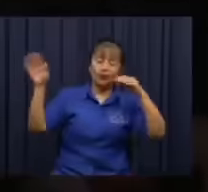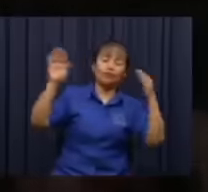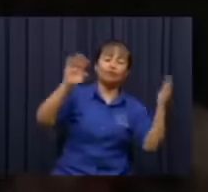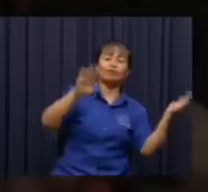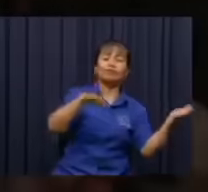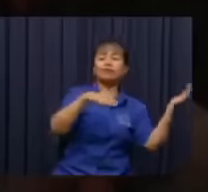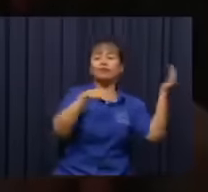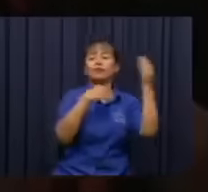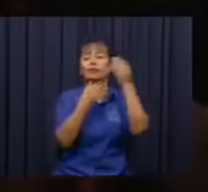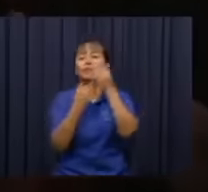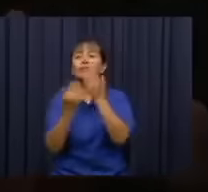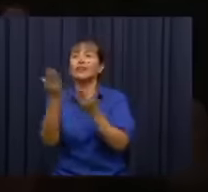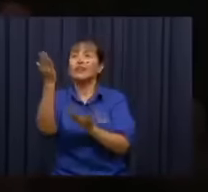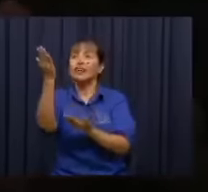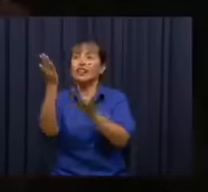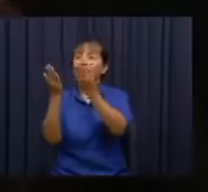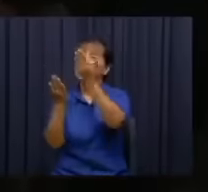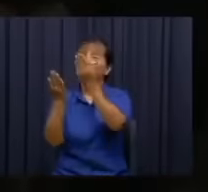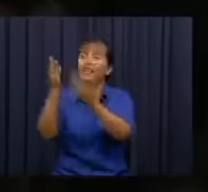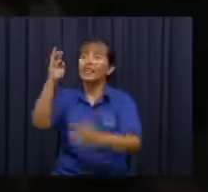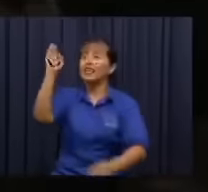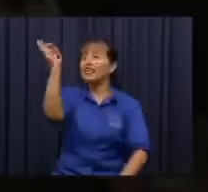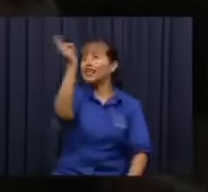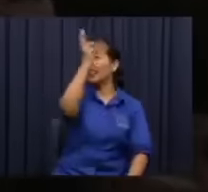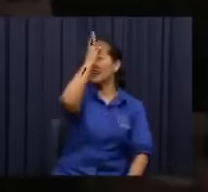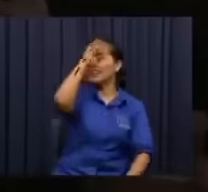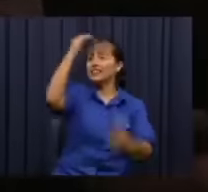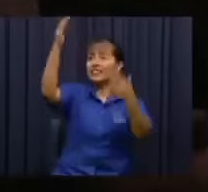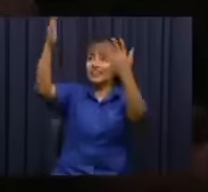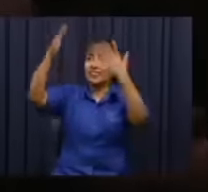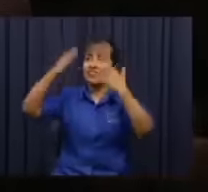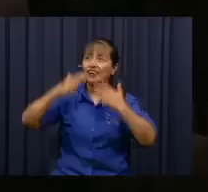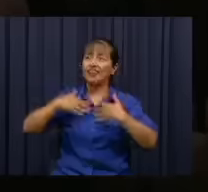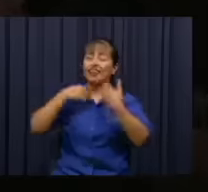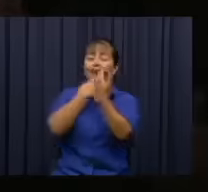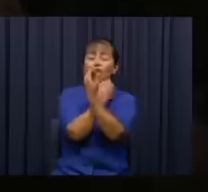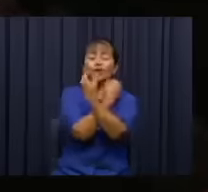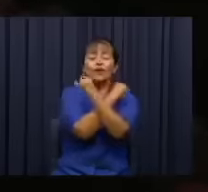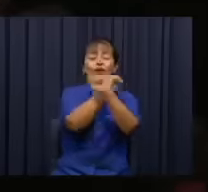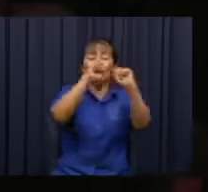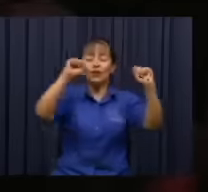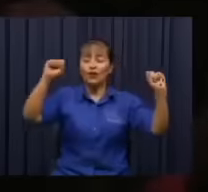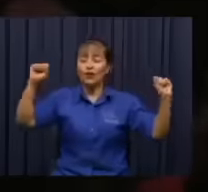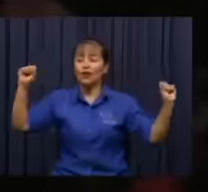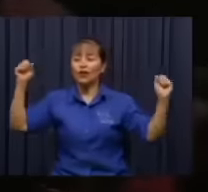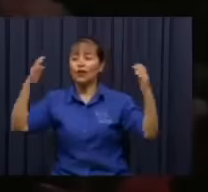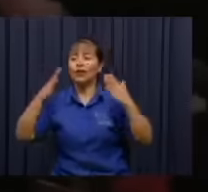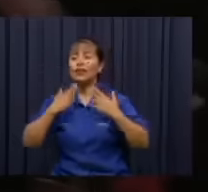adoración para servir al Rey que me ha salvado.